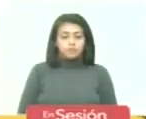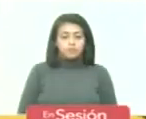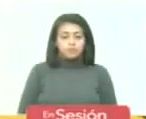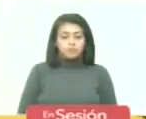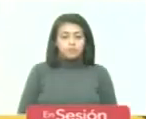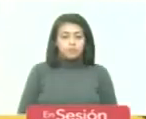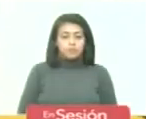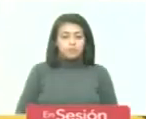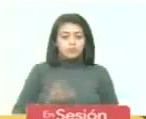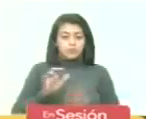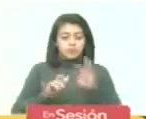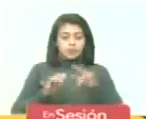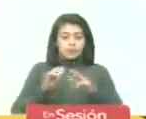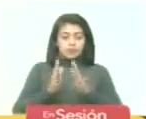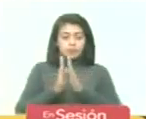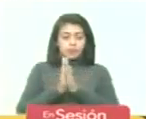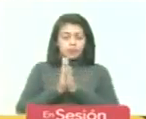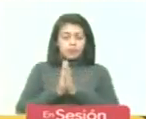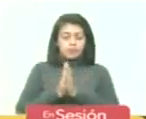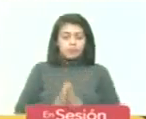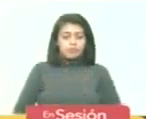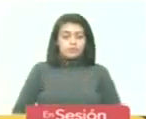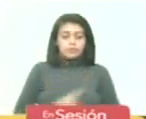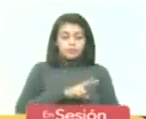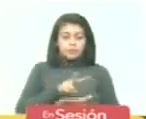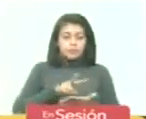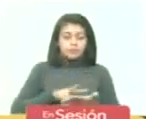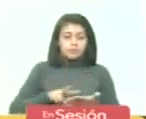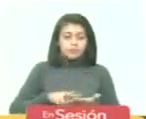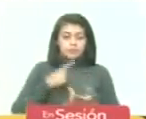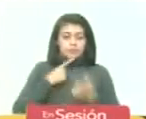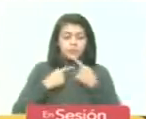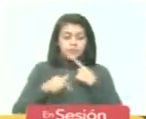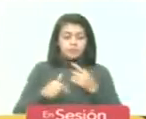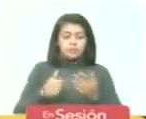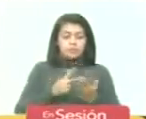Ciudadana secretaria, por favor, sírvase leer el proyecto de acuerdo.